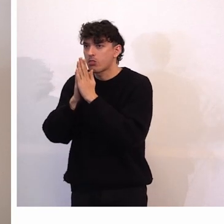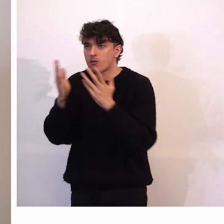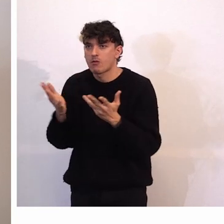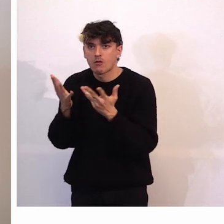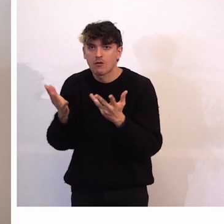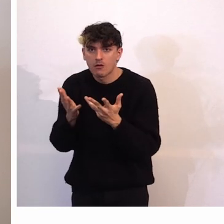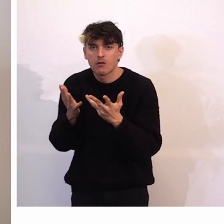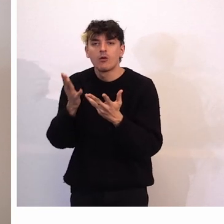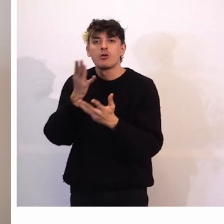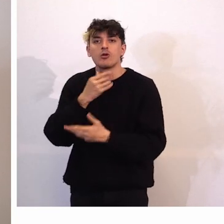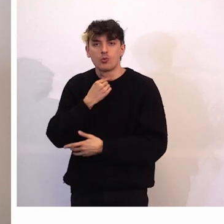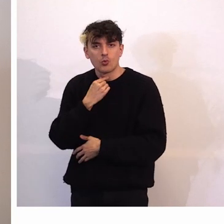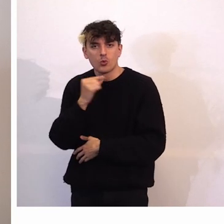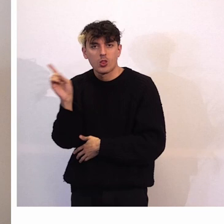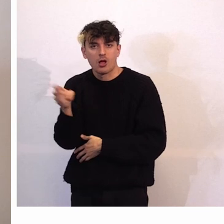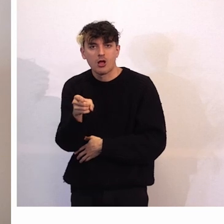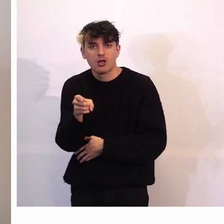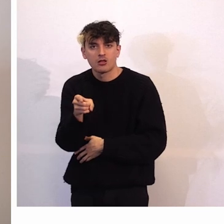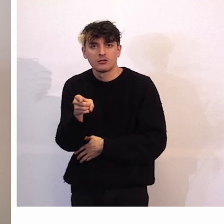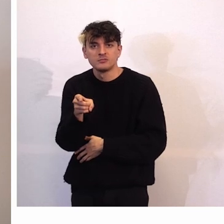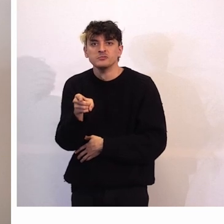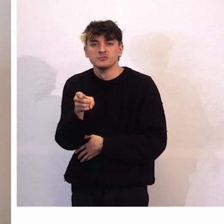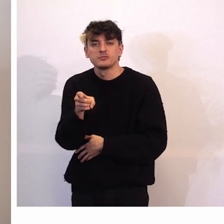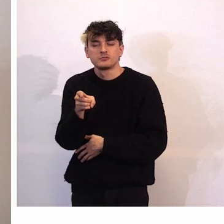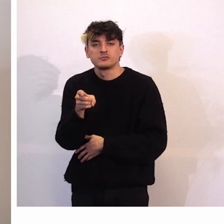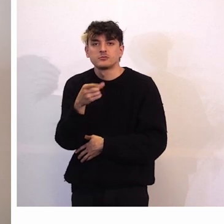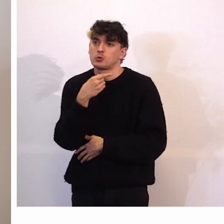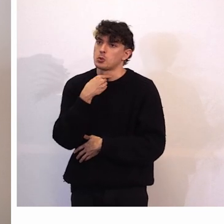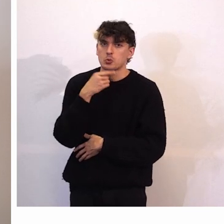y les gusta que vayan